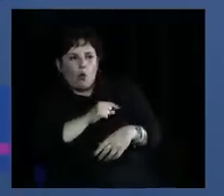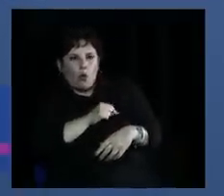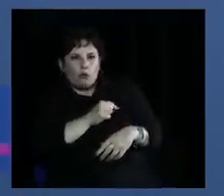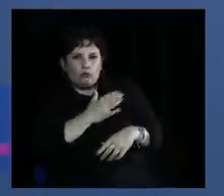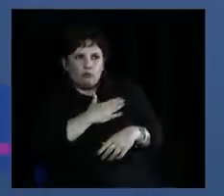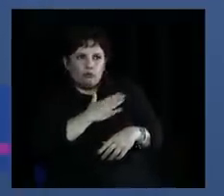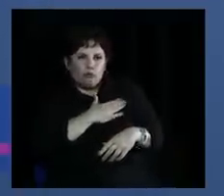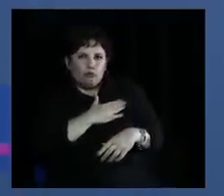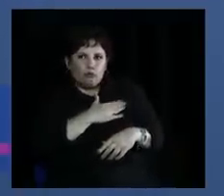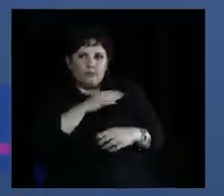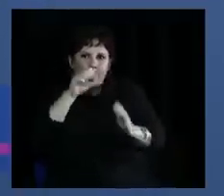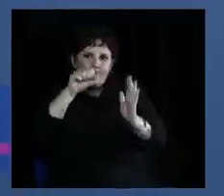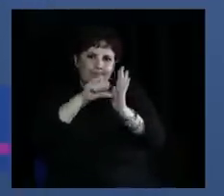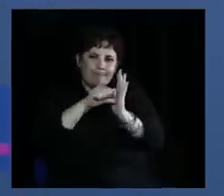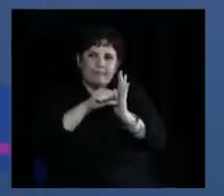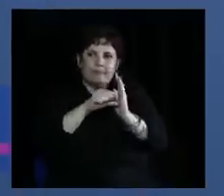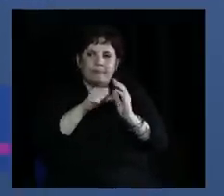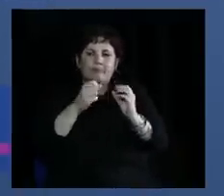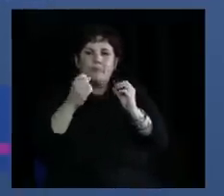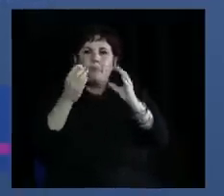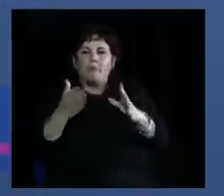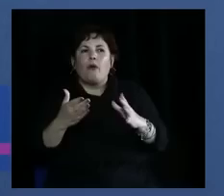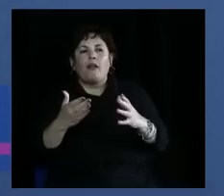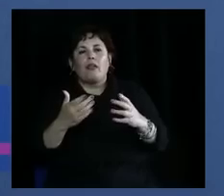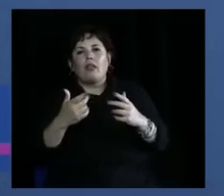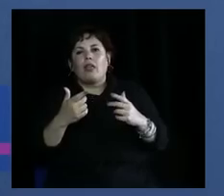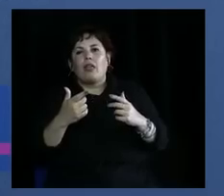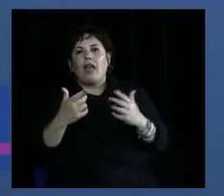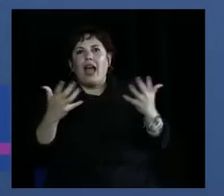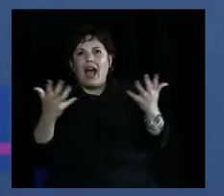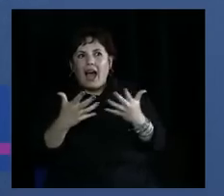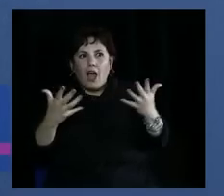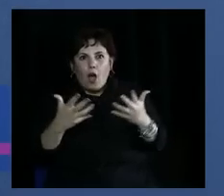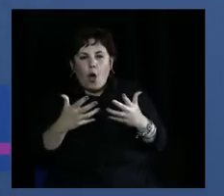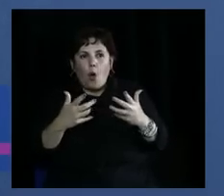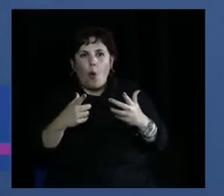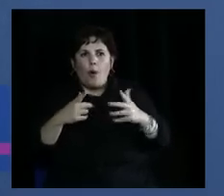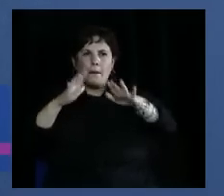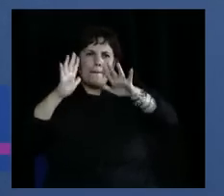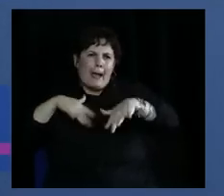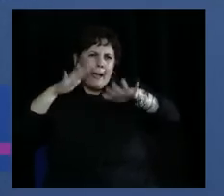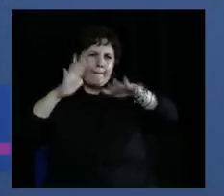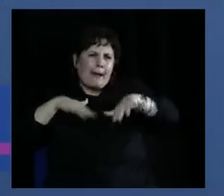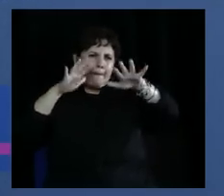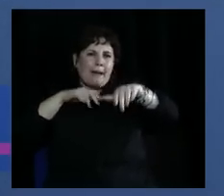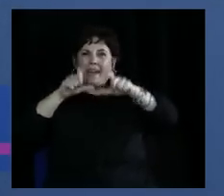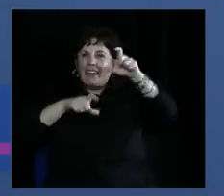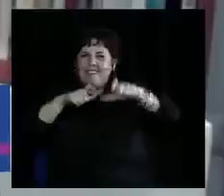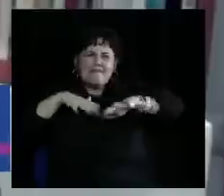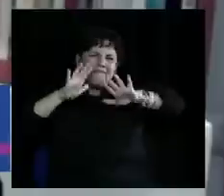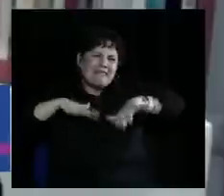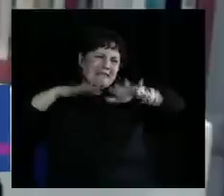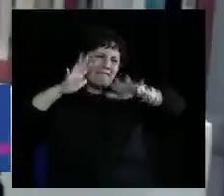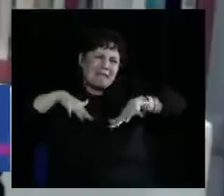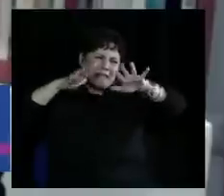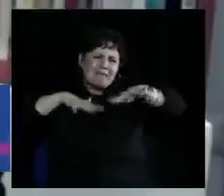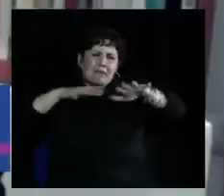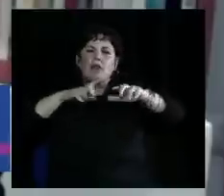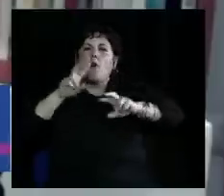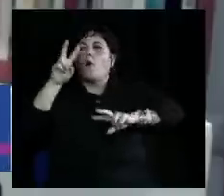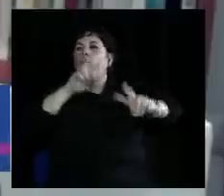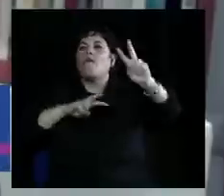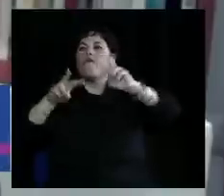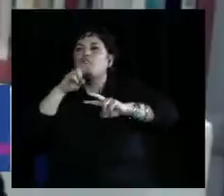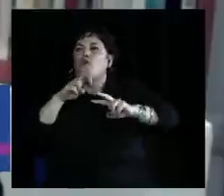en nuestro país, porque esta gigantesca movilización ciudadana está intentando